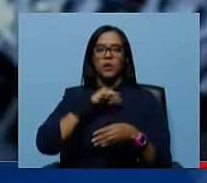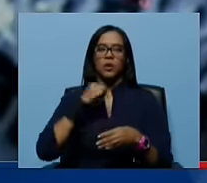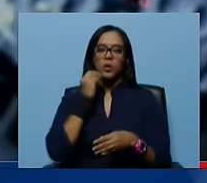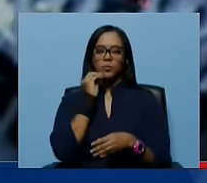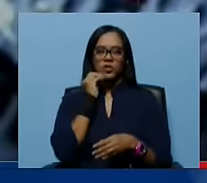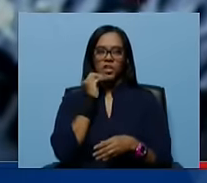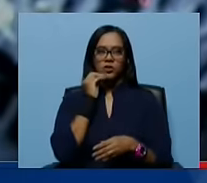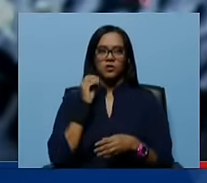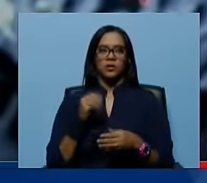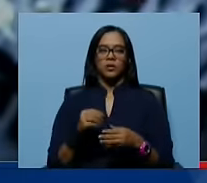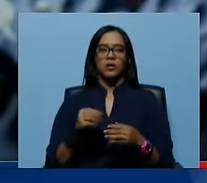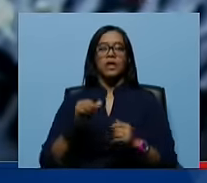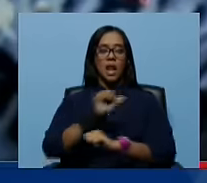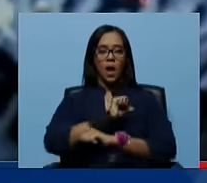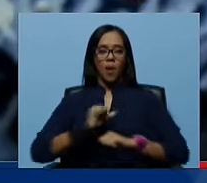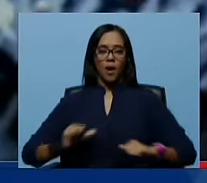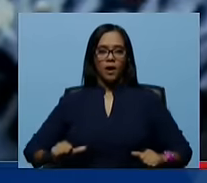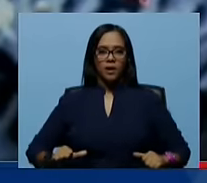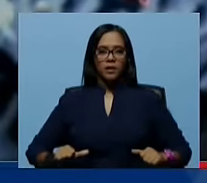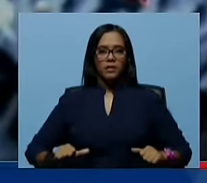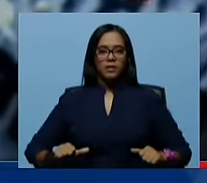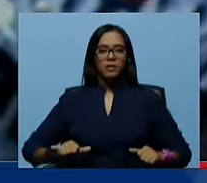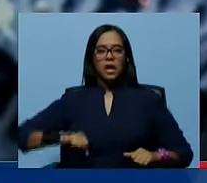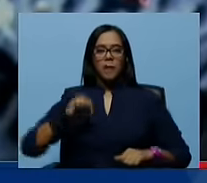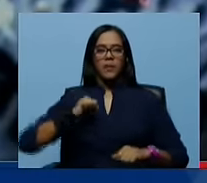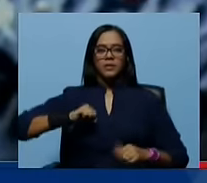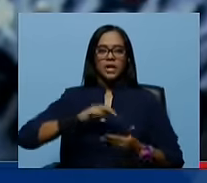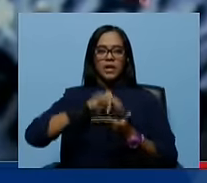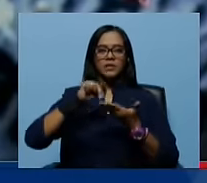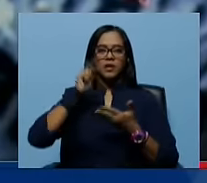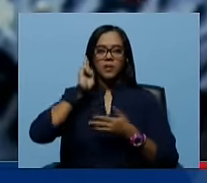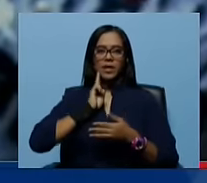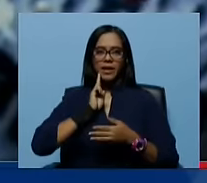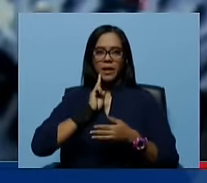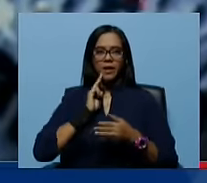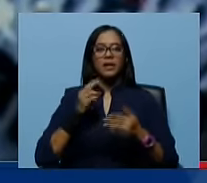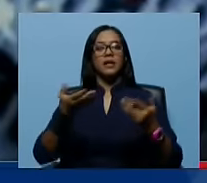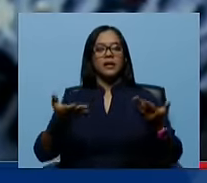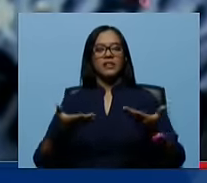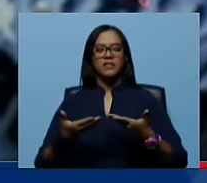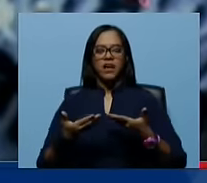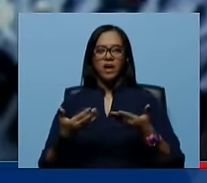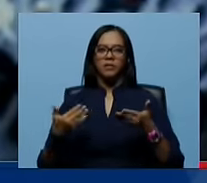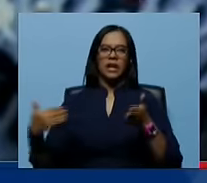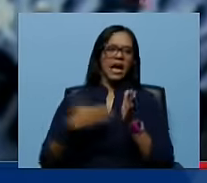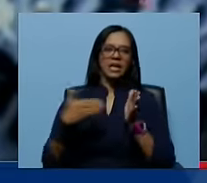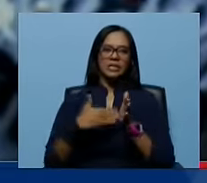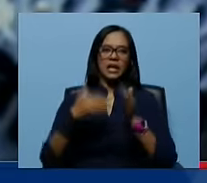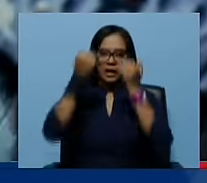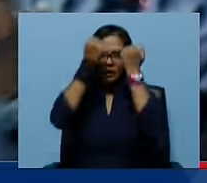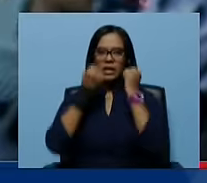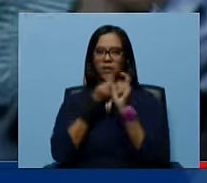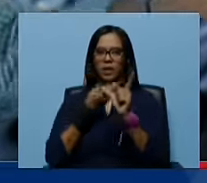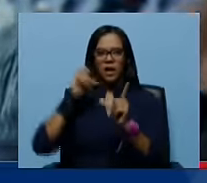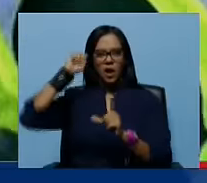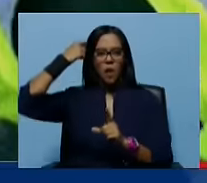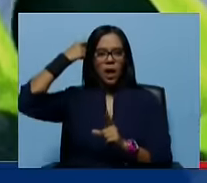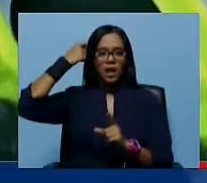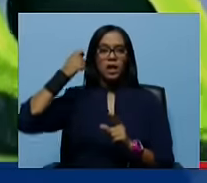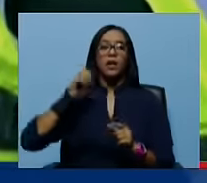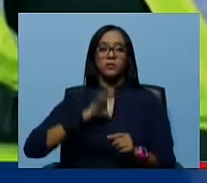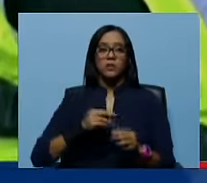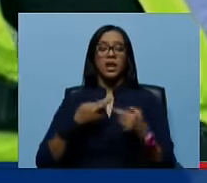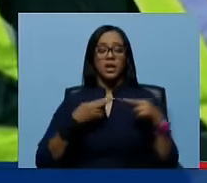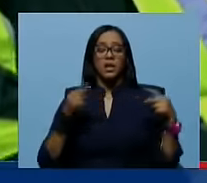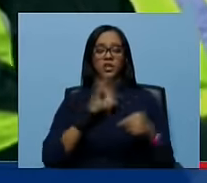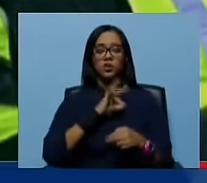muchachos de la Guardia Nacional Bolivariana, de la Policía Nacional Bolivariana, recibieron ataques terroristas. ¿Lo recuerdan? Eso todavía está en las redes